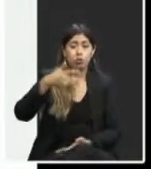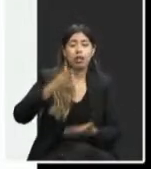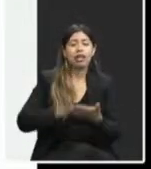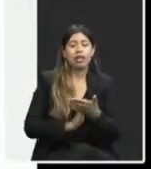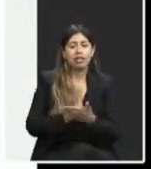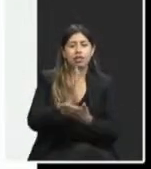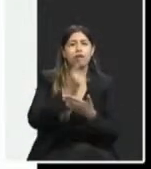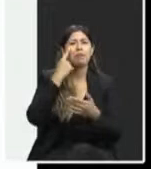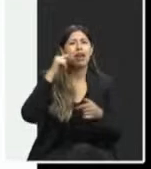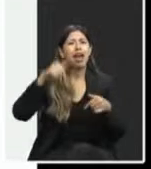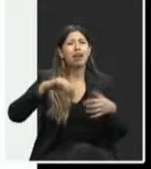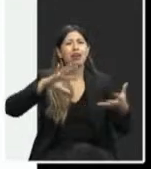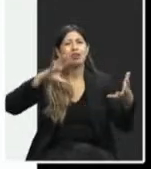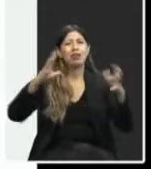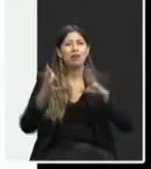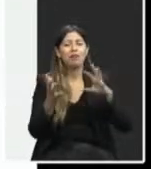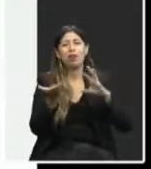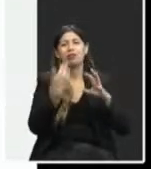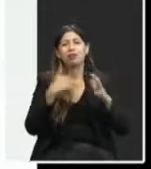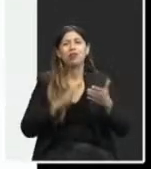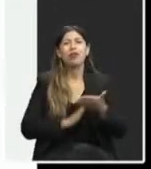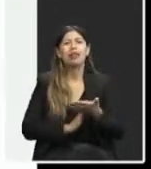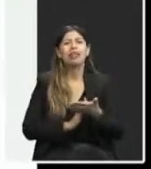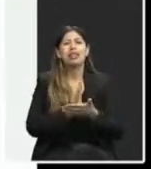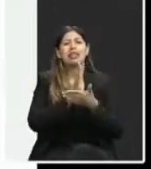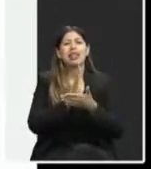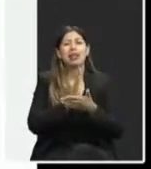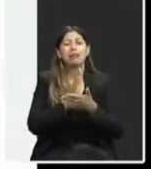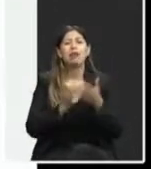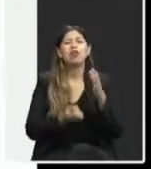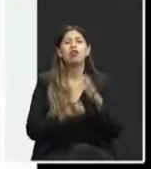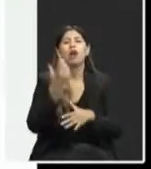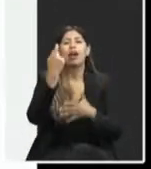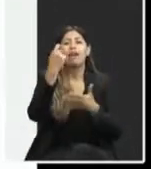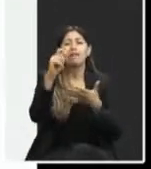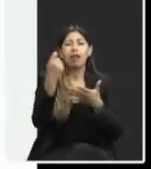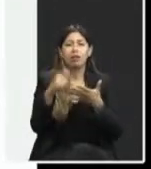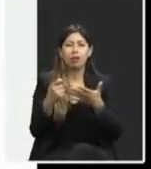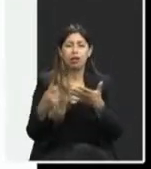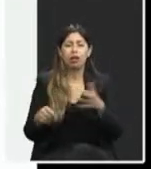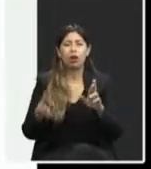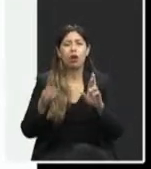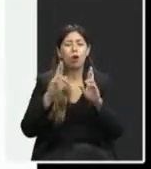ahora a nivel global iniciamos una nueva evaluación que esperamos tener